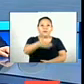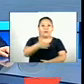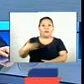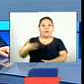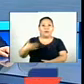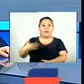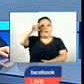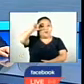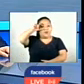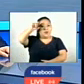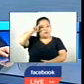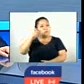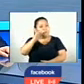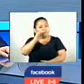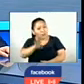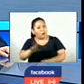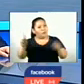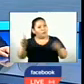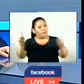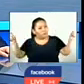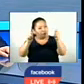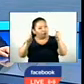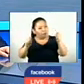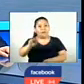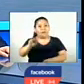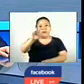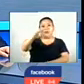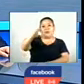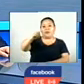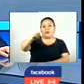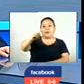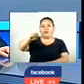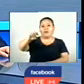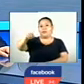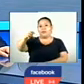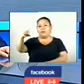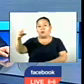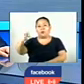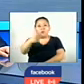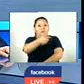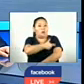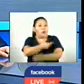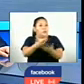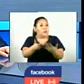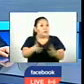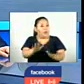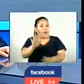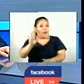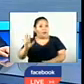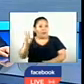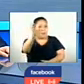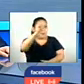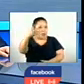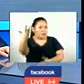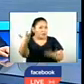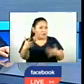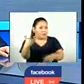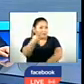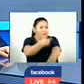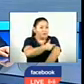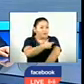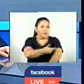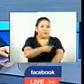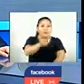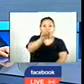Estados Unidos Joe Biden celebra que 300 millones de dosis de vacunas contra la COVID-19 han sido administradas en su país en los últimos 150